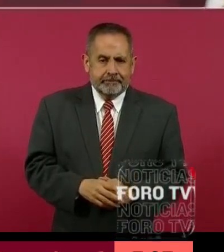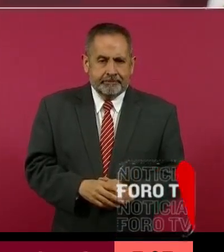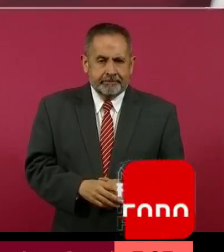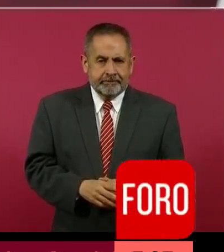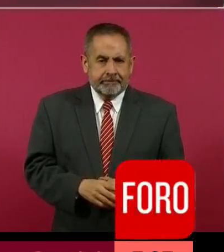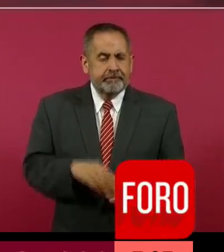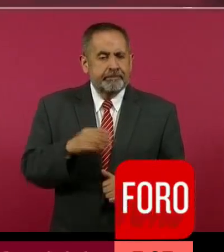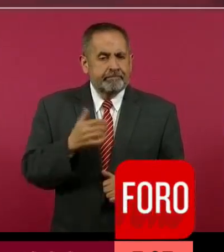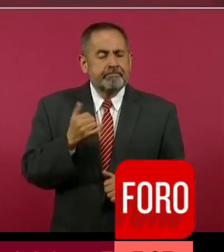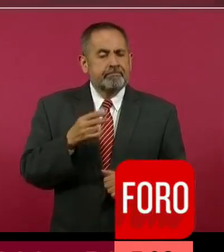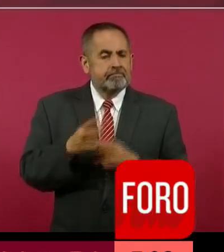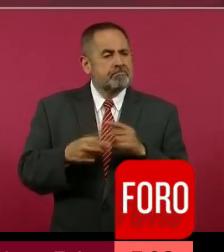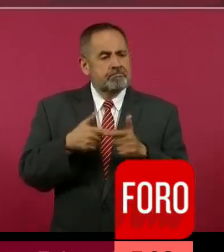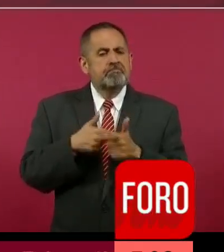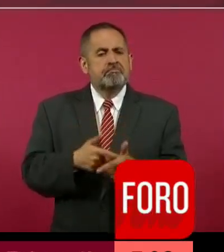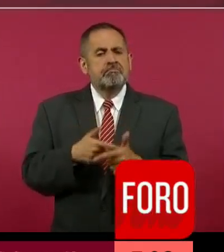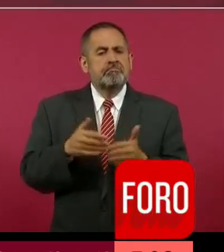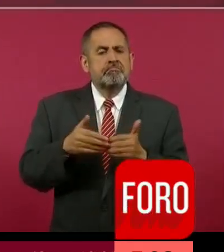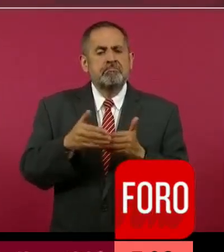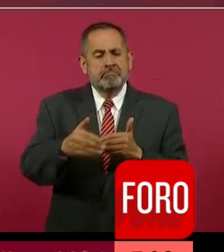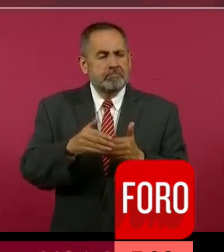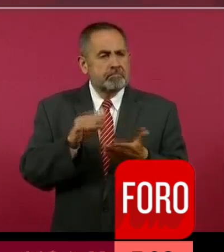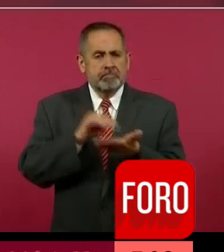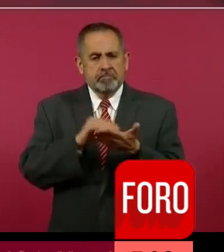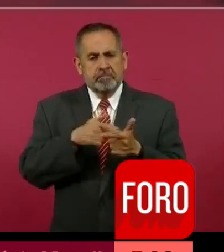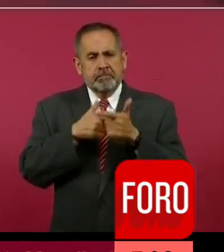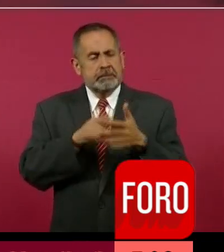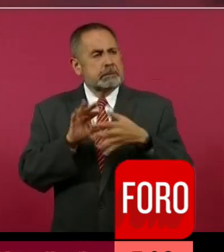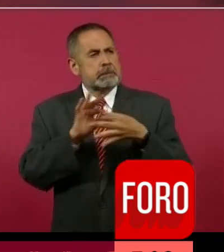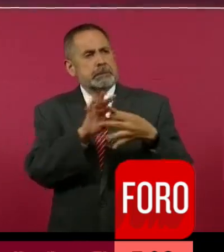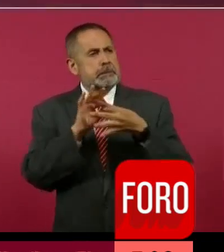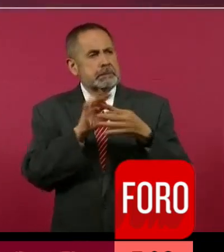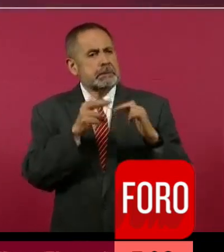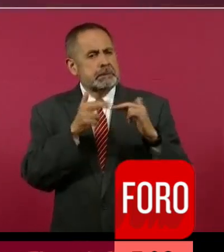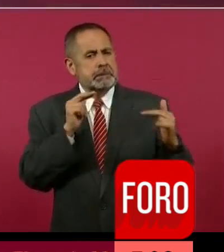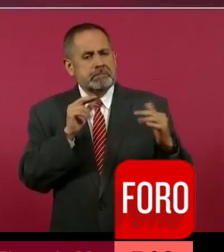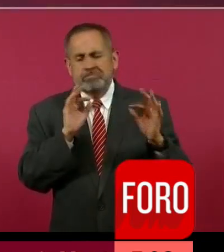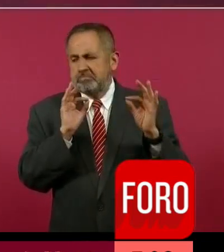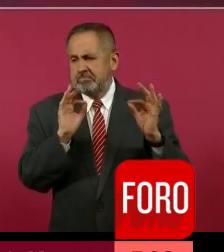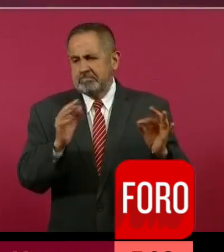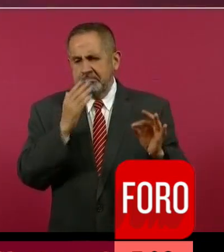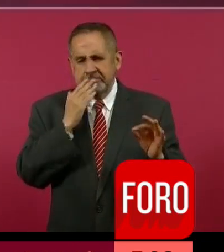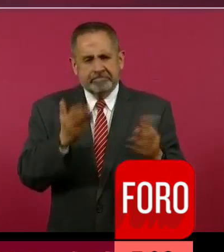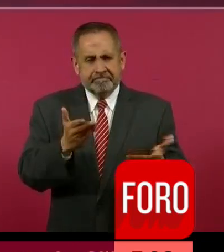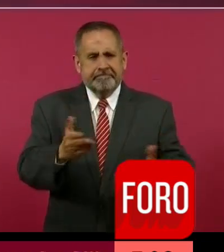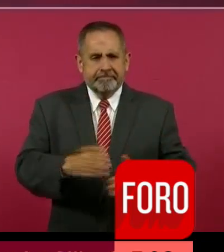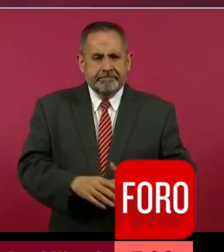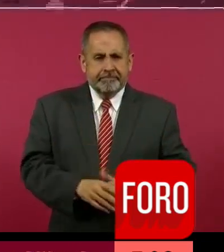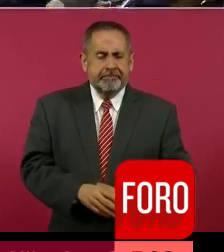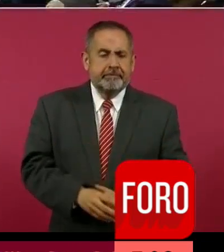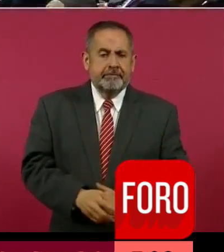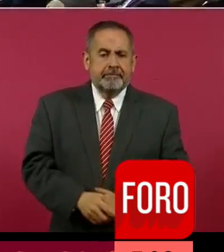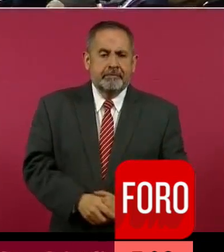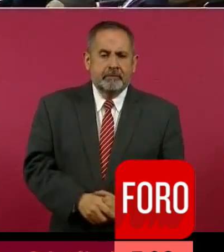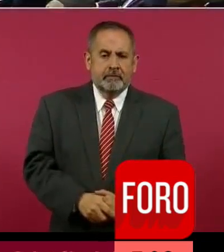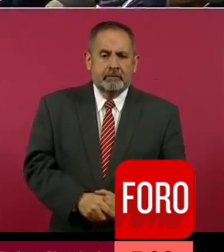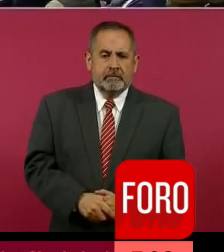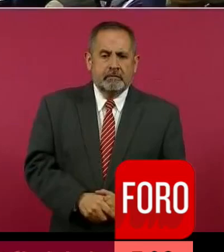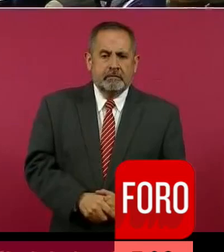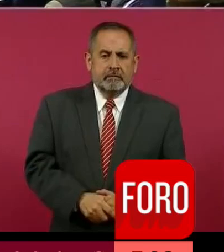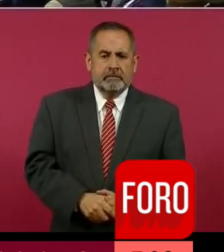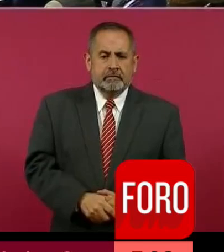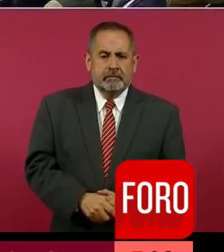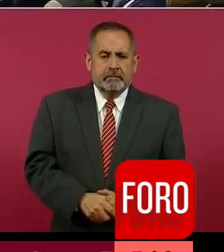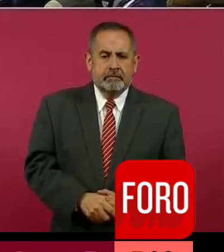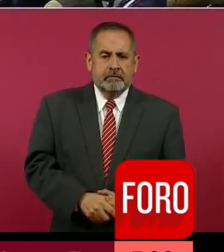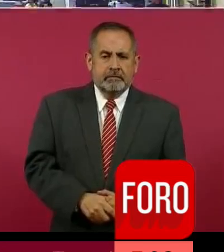Y vamos a mantenerla, esta relación. ¿Cómo va el tema de los migrantes con el